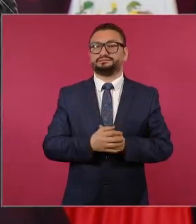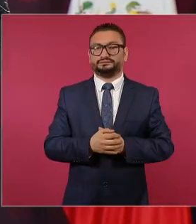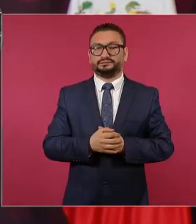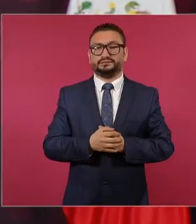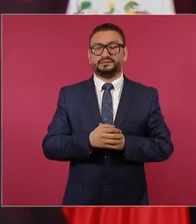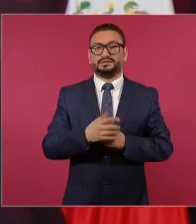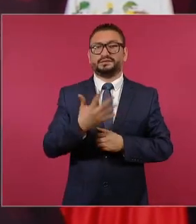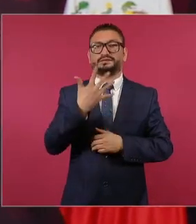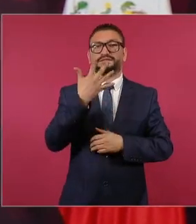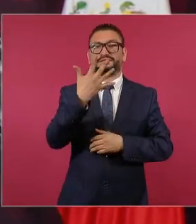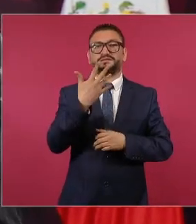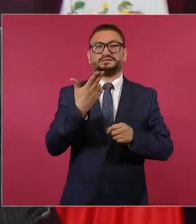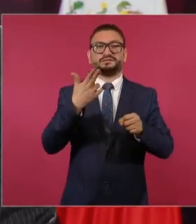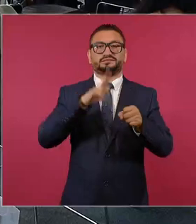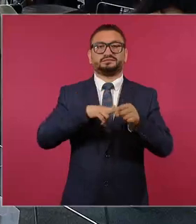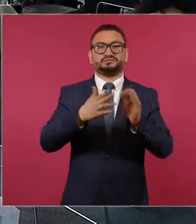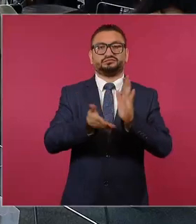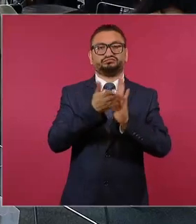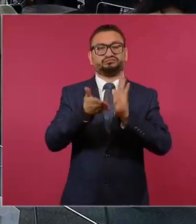están haciendo 5 hospitales.